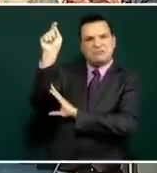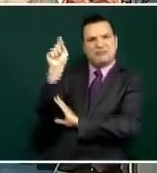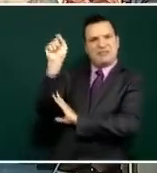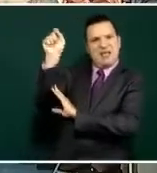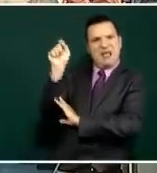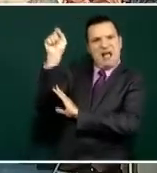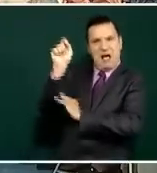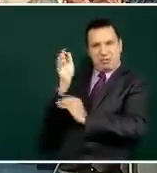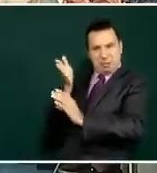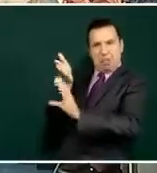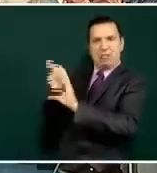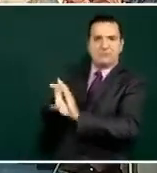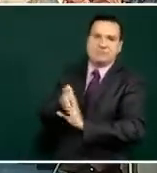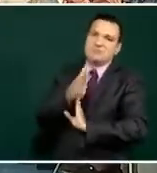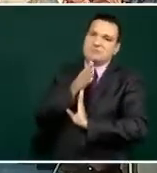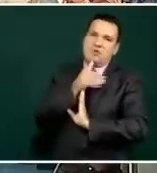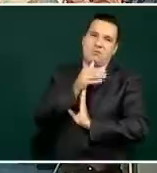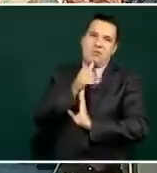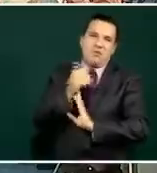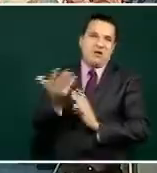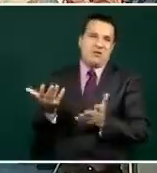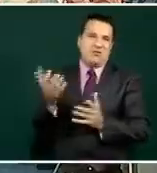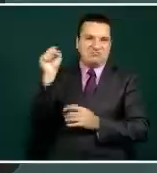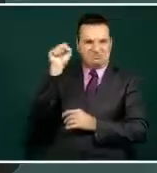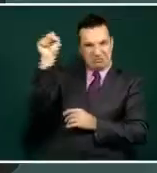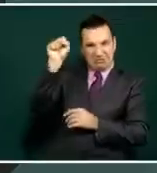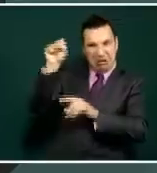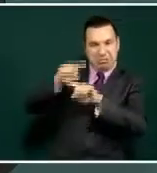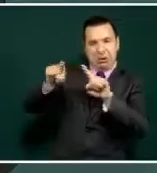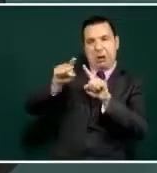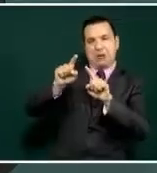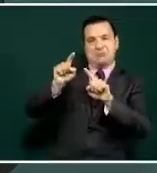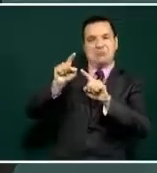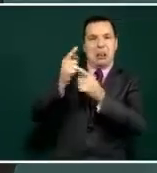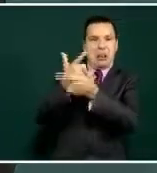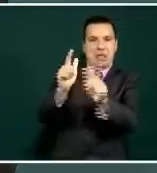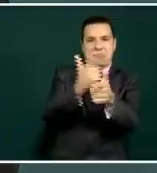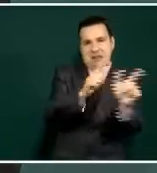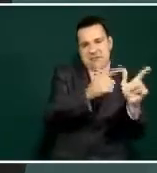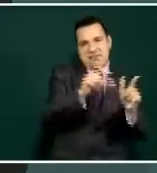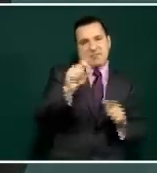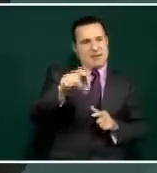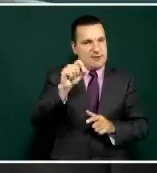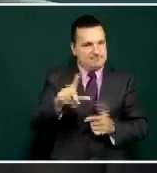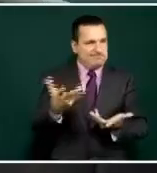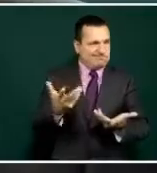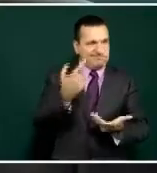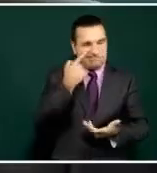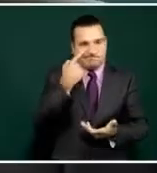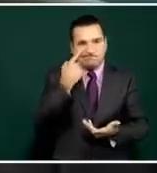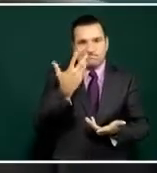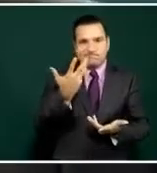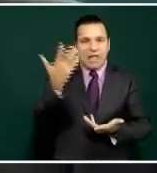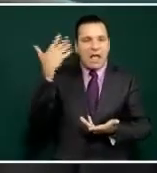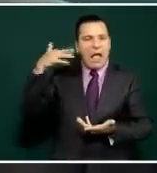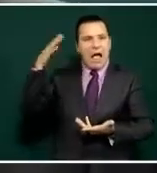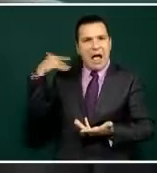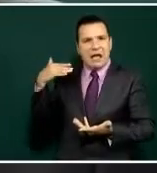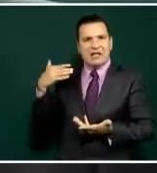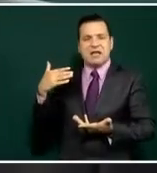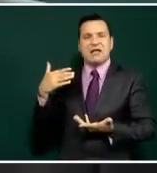ni va a ser el poder ejecutivo, como era antes, el poder de los